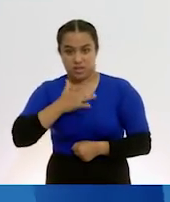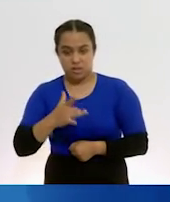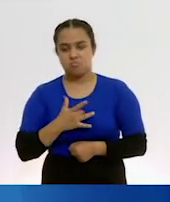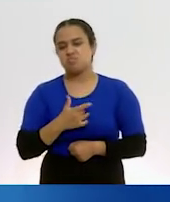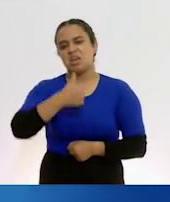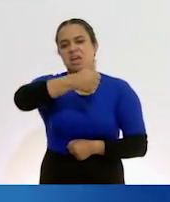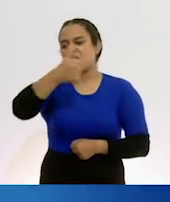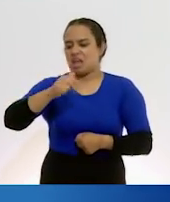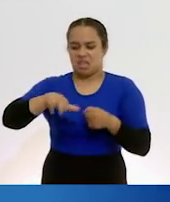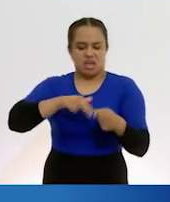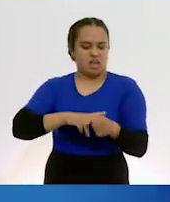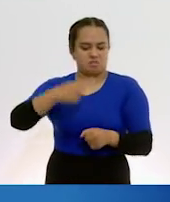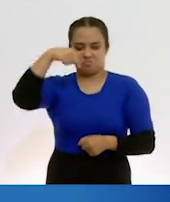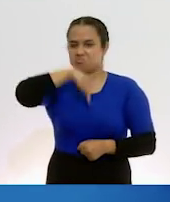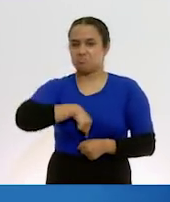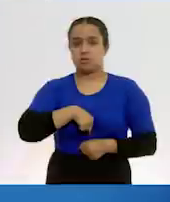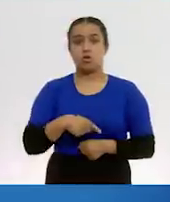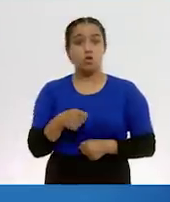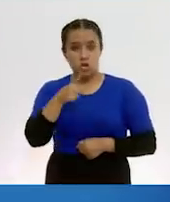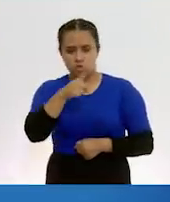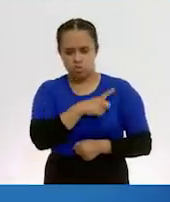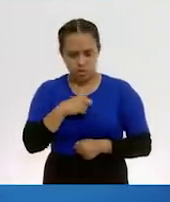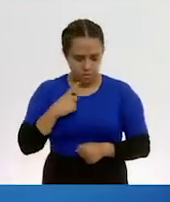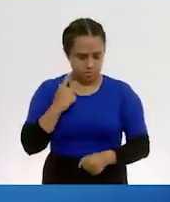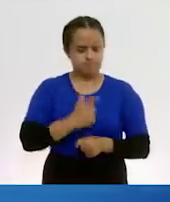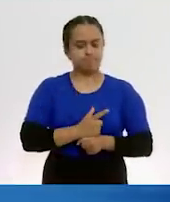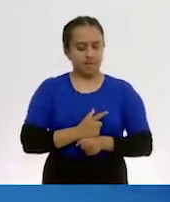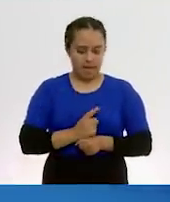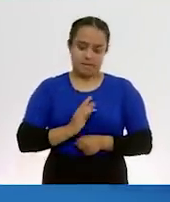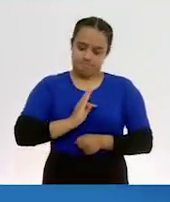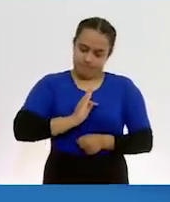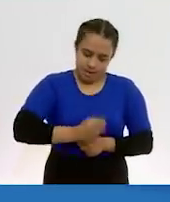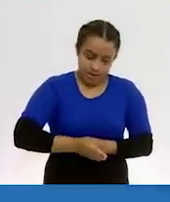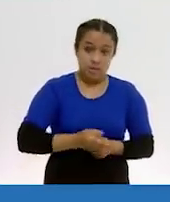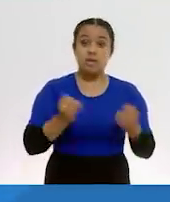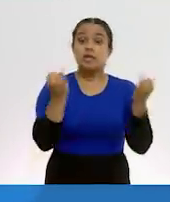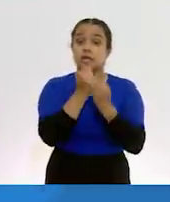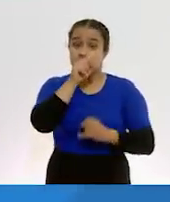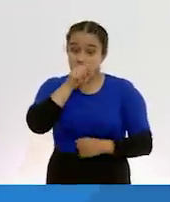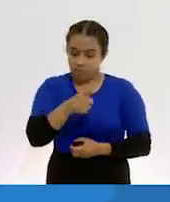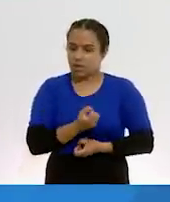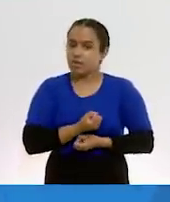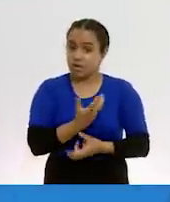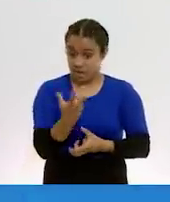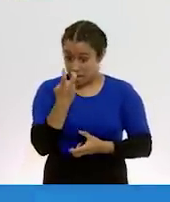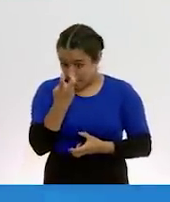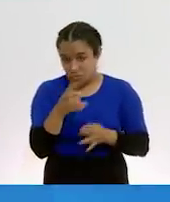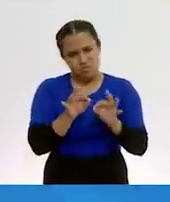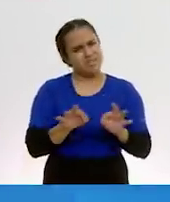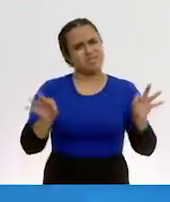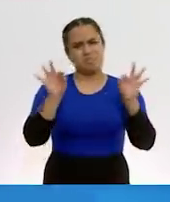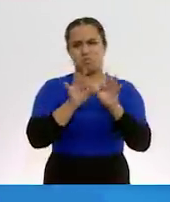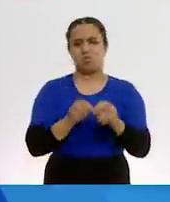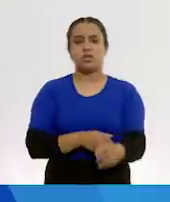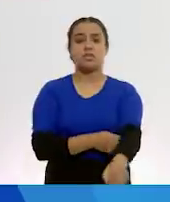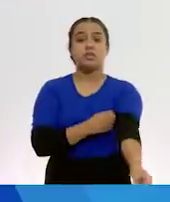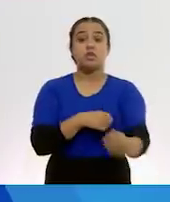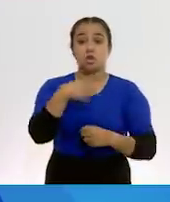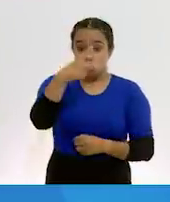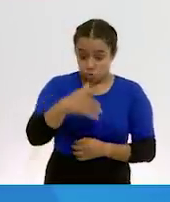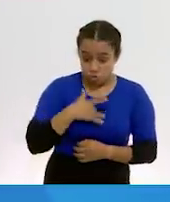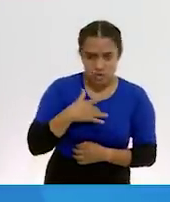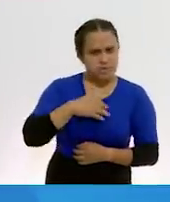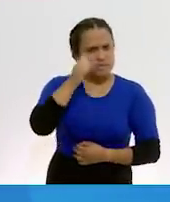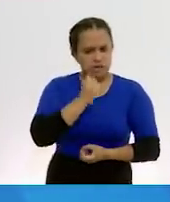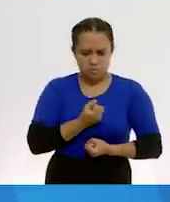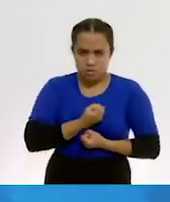de nosotros. Aprender a identificarlos, reconocerlos y expresarlos es importante. Siempre di lo que sientes y lo